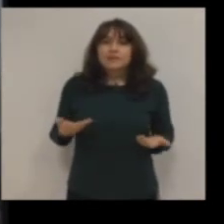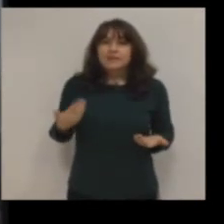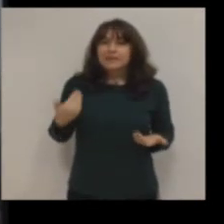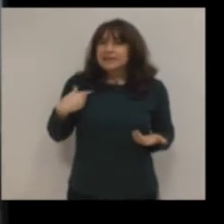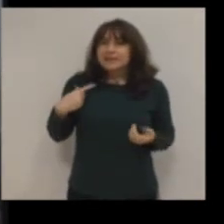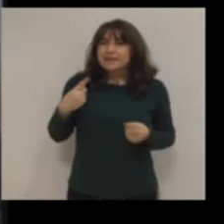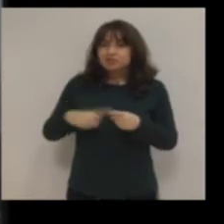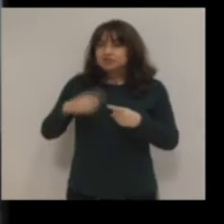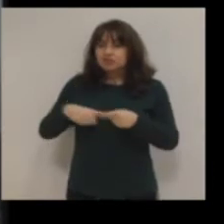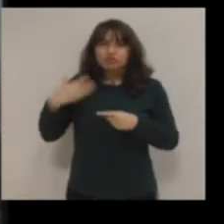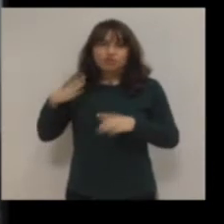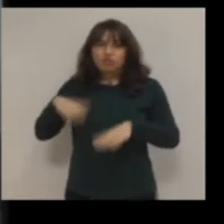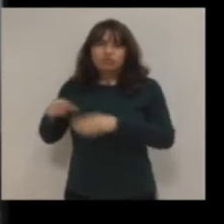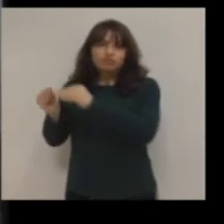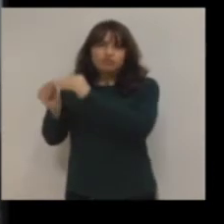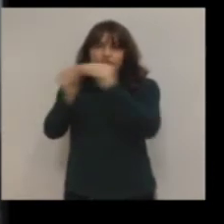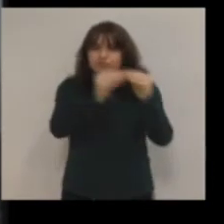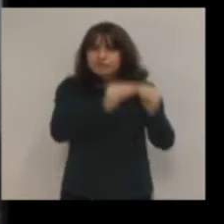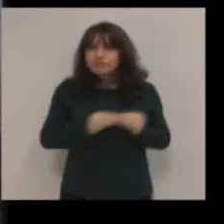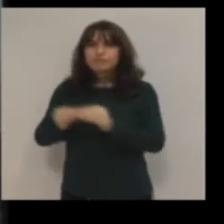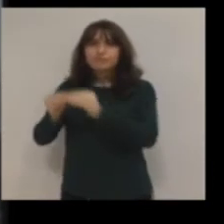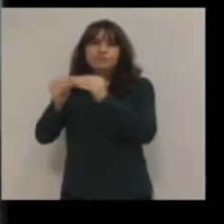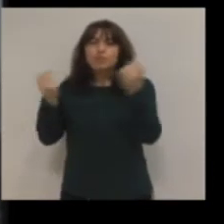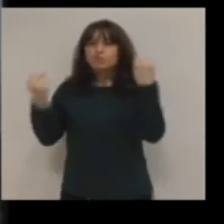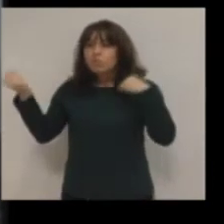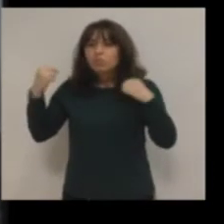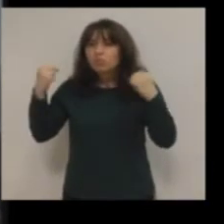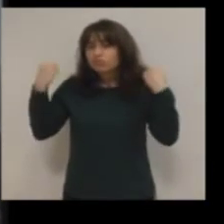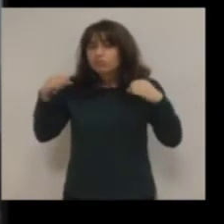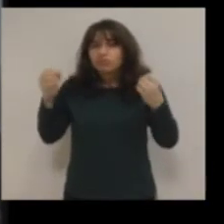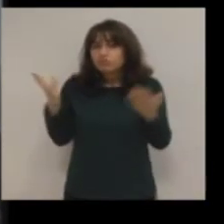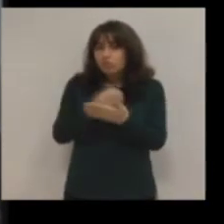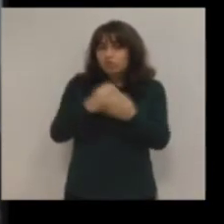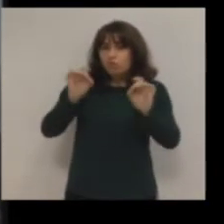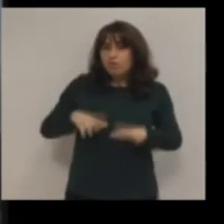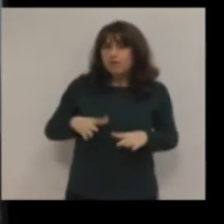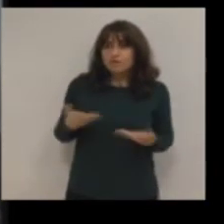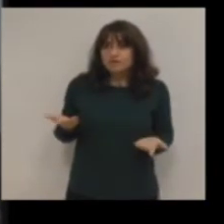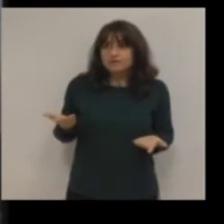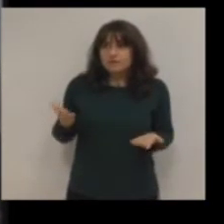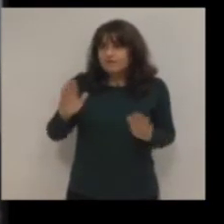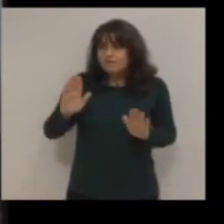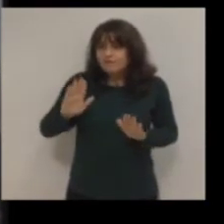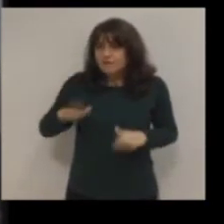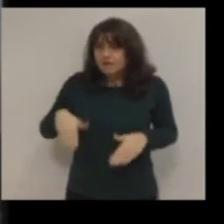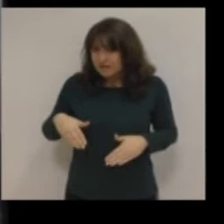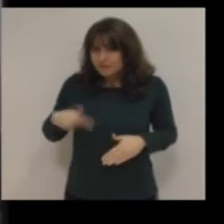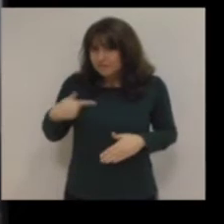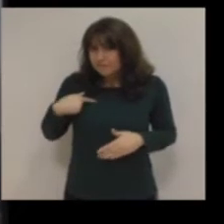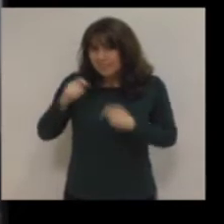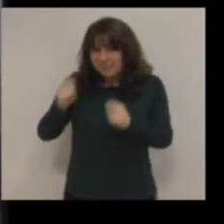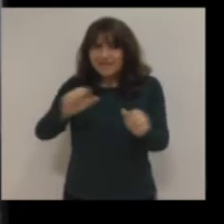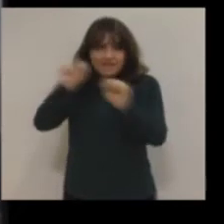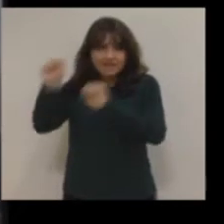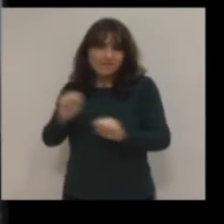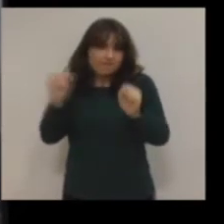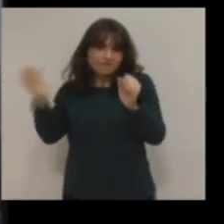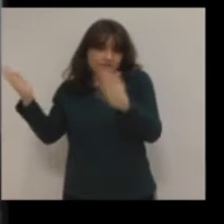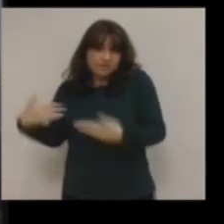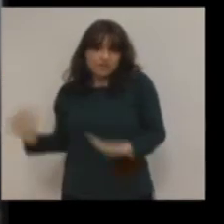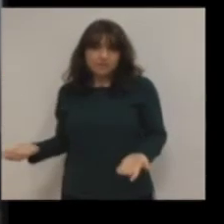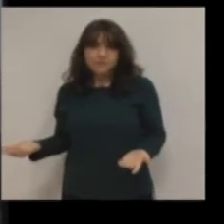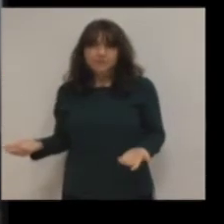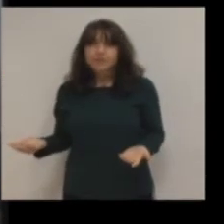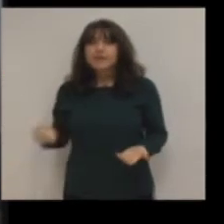muy homogeneizado, todo se actúa de una manera determinada y yo creo que sí que se producirá en ciertos supuestos indefensión. También hay que decir